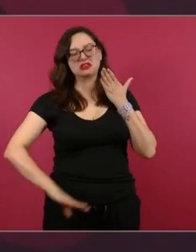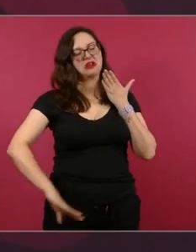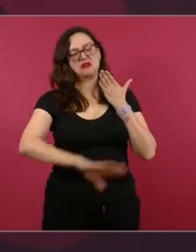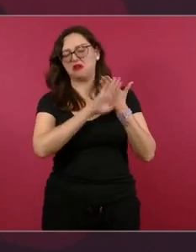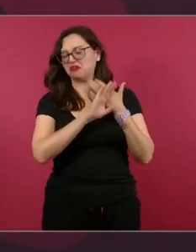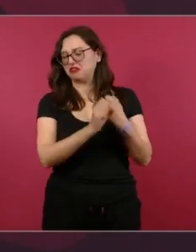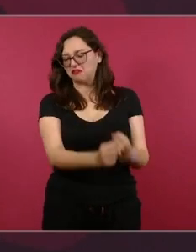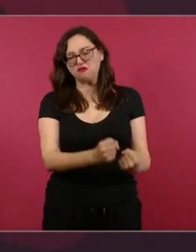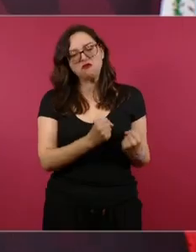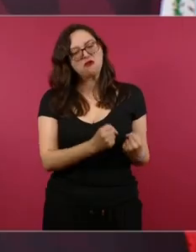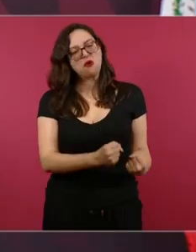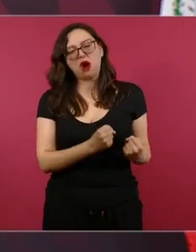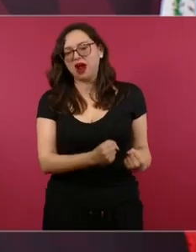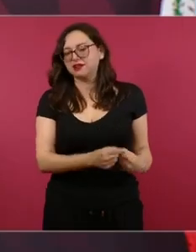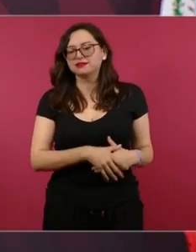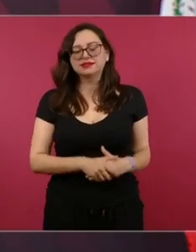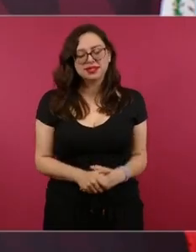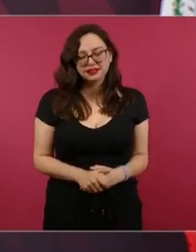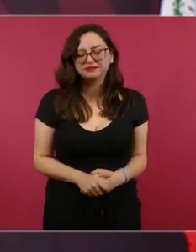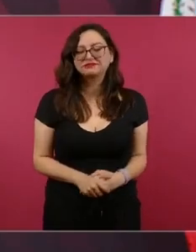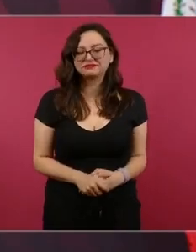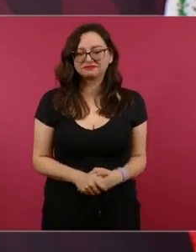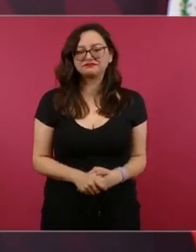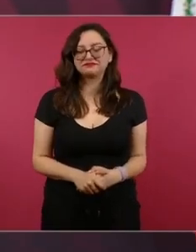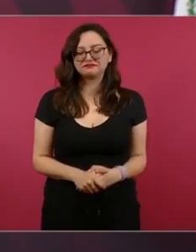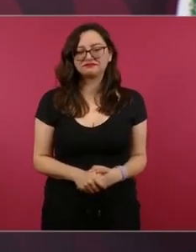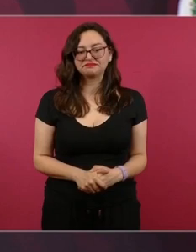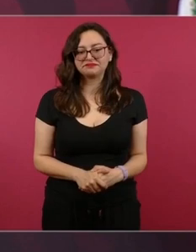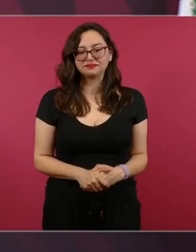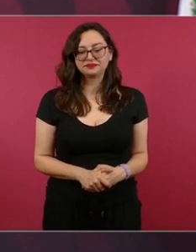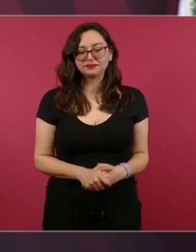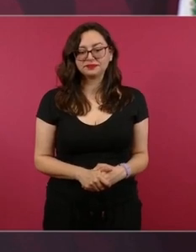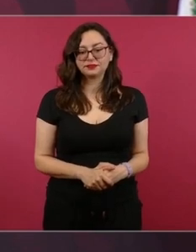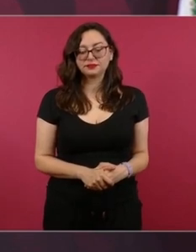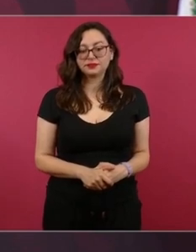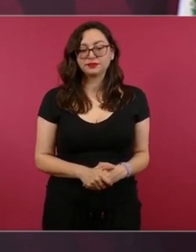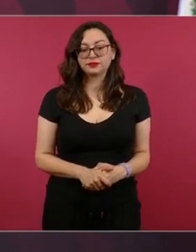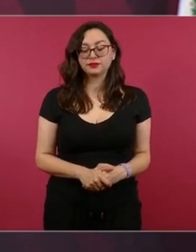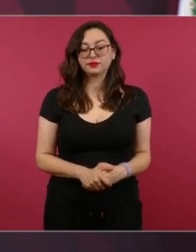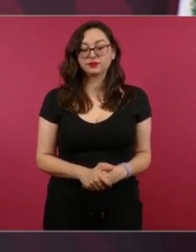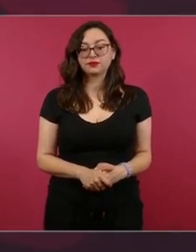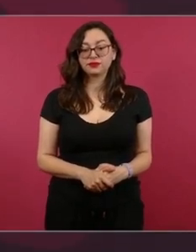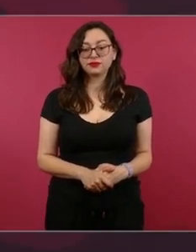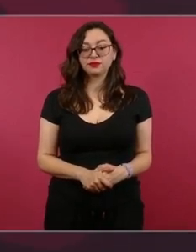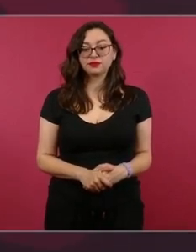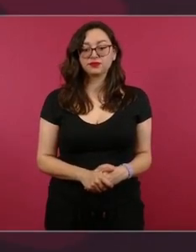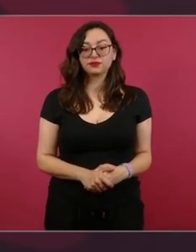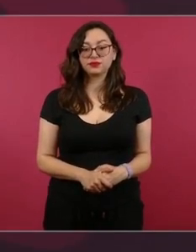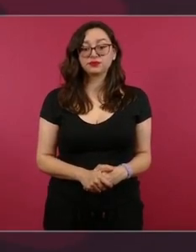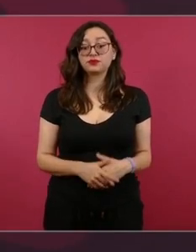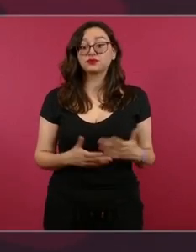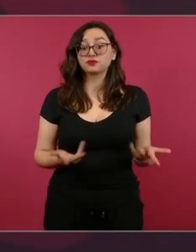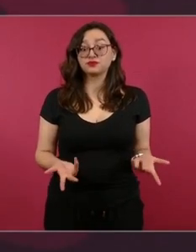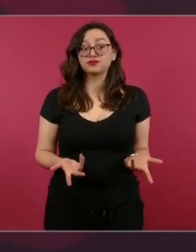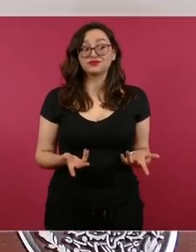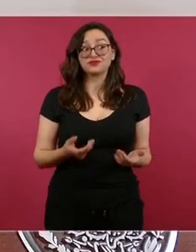Sabías, ¿no? O sea, que si gana López